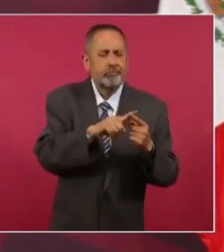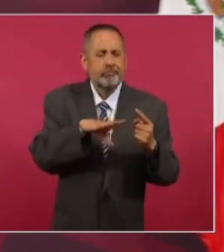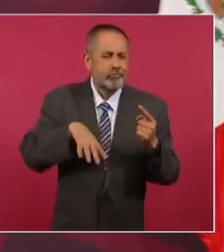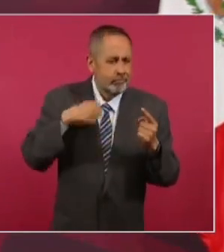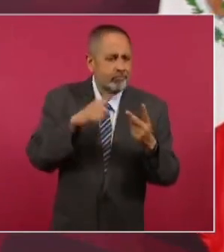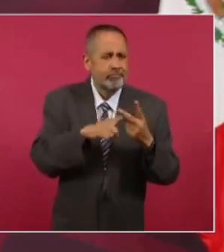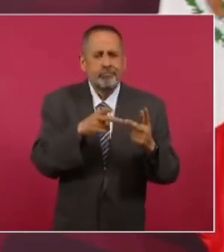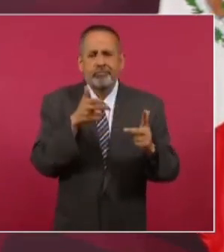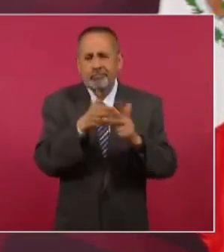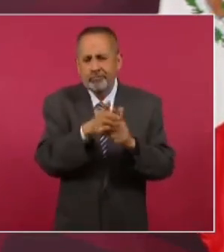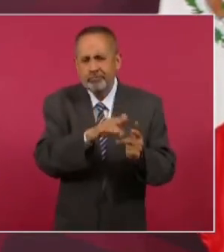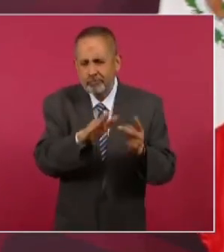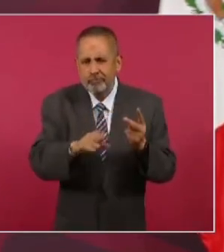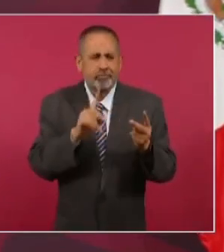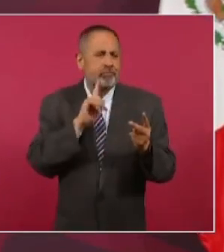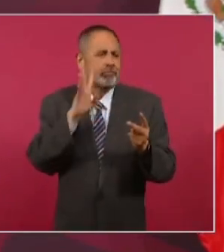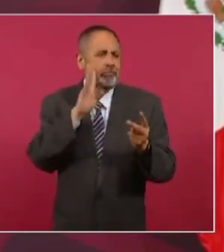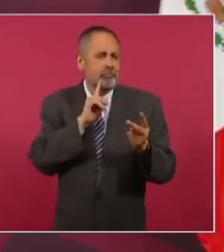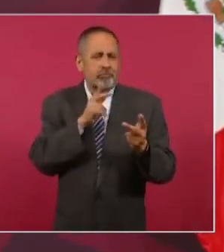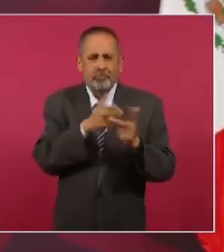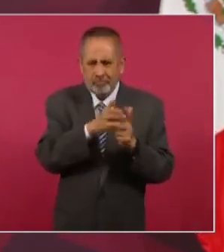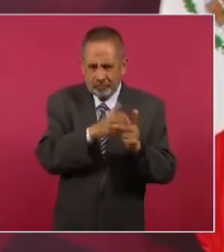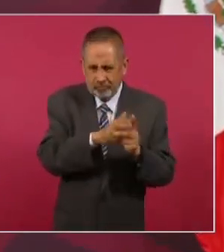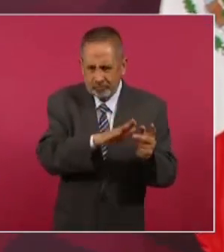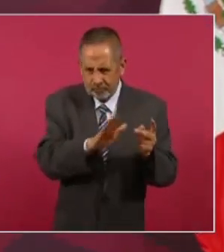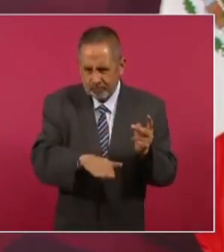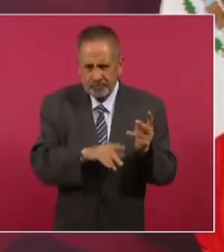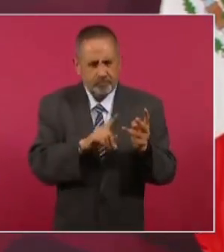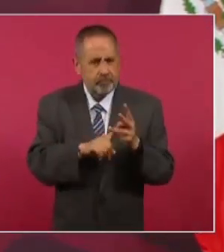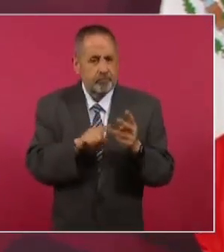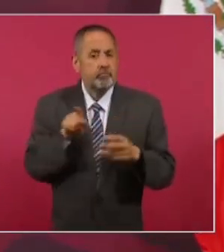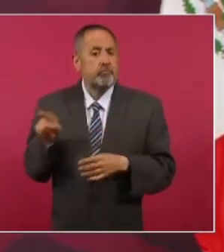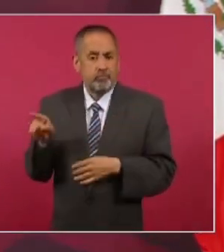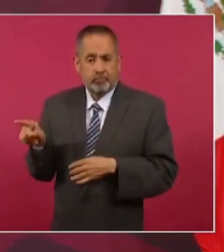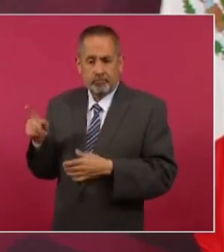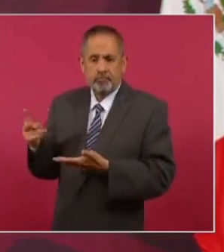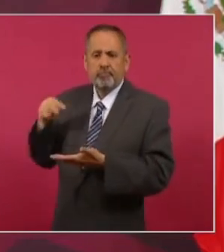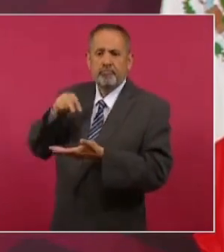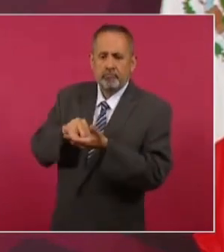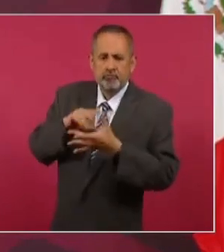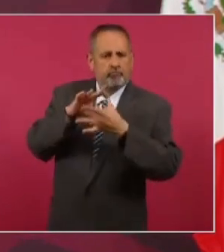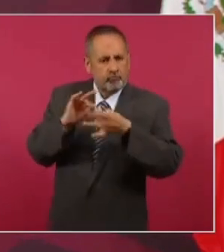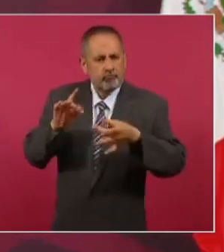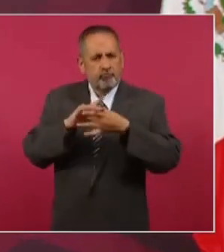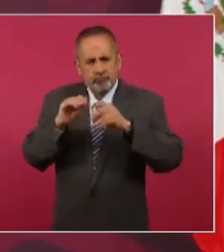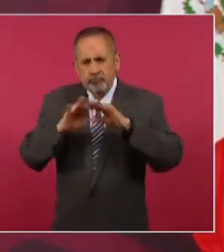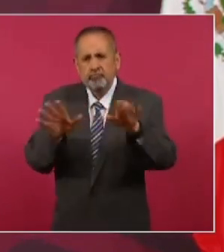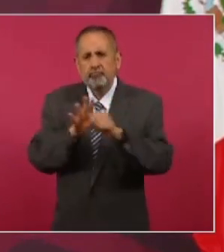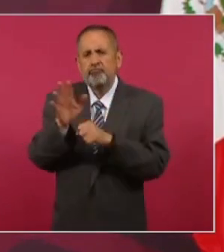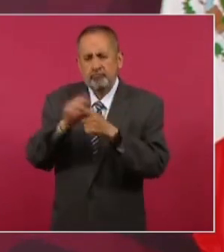asesinatos o feminicidios que se están atendiendo